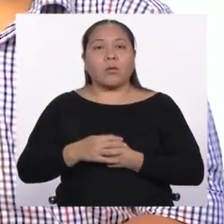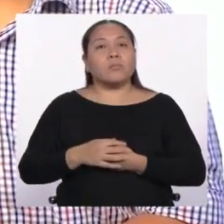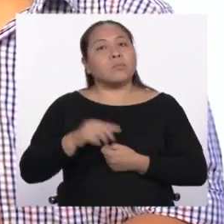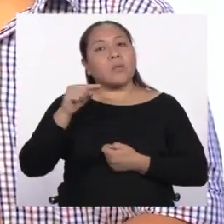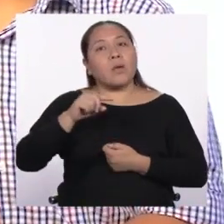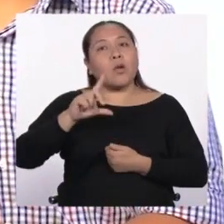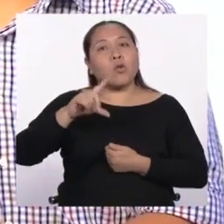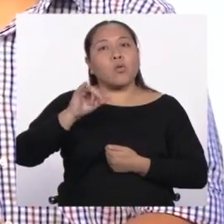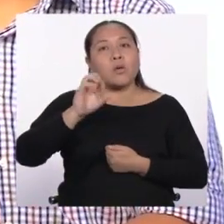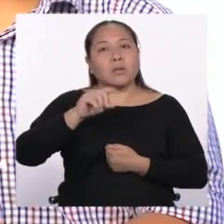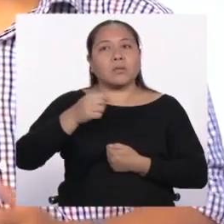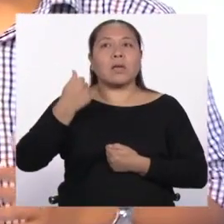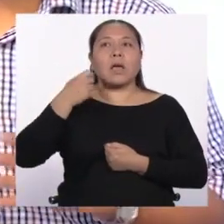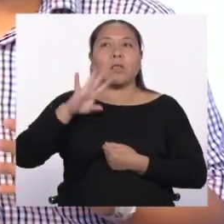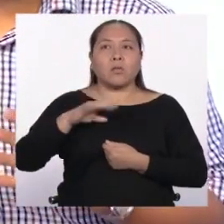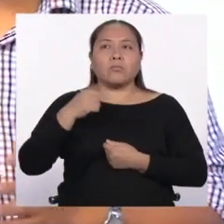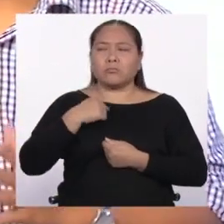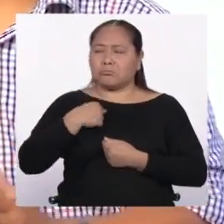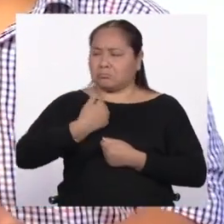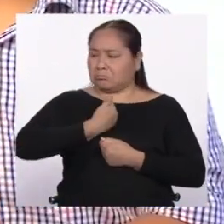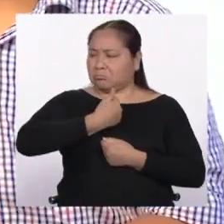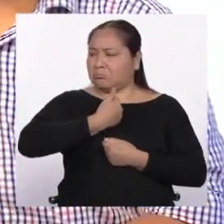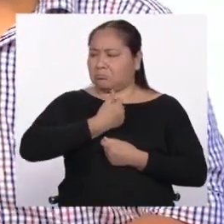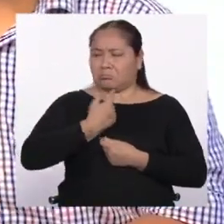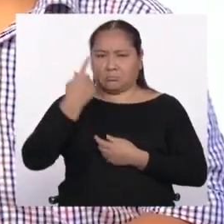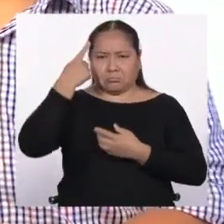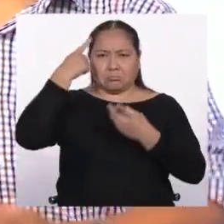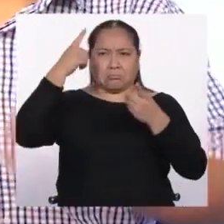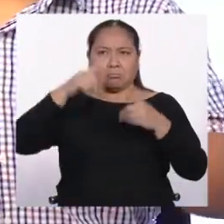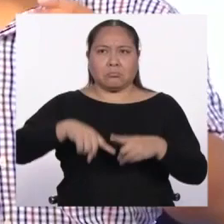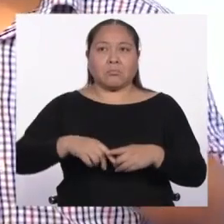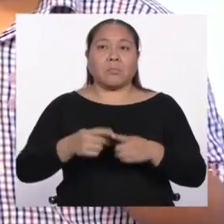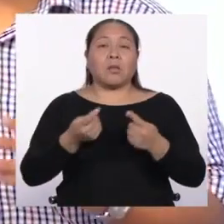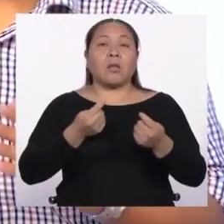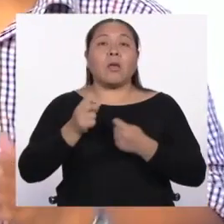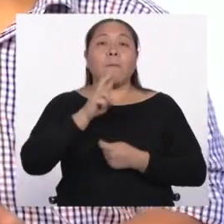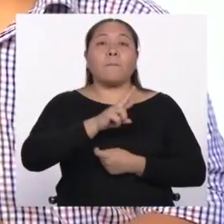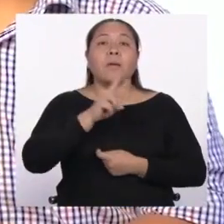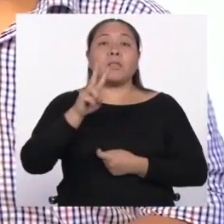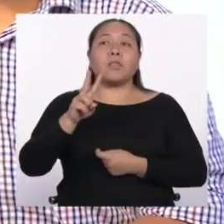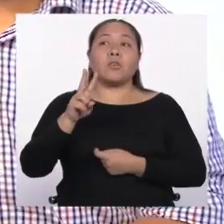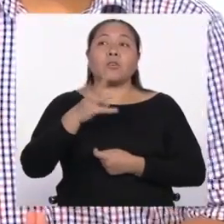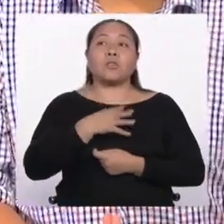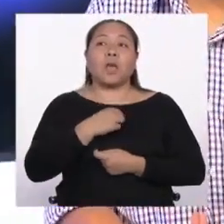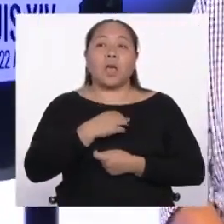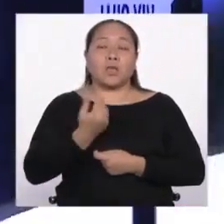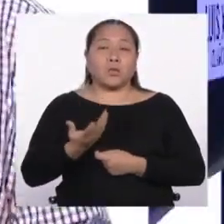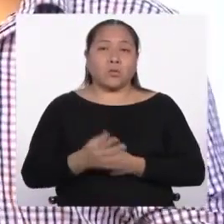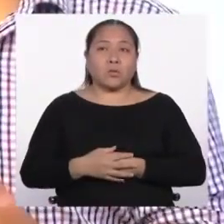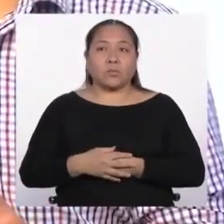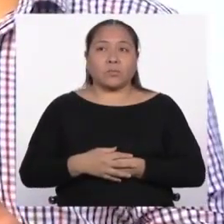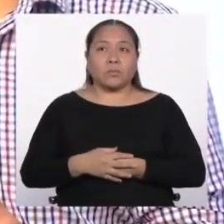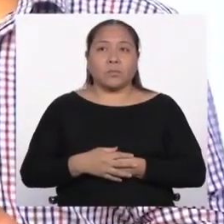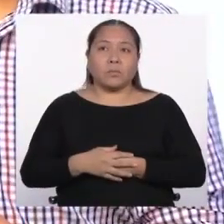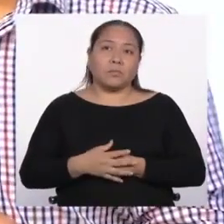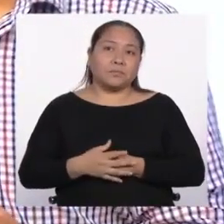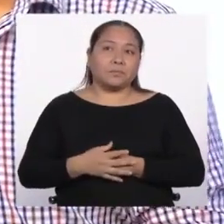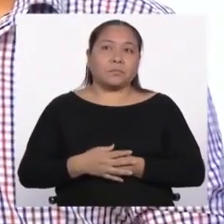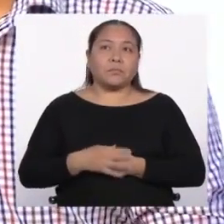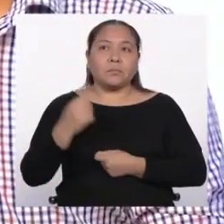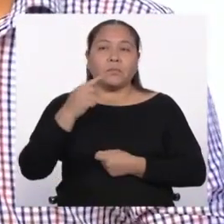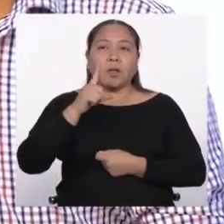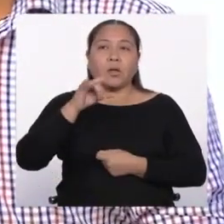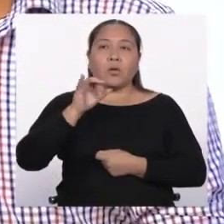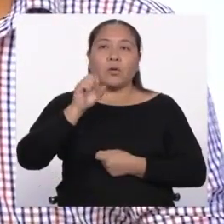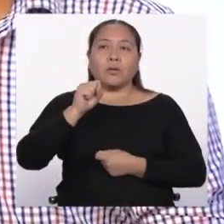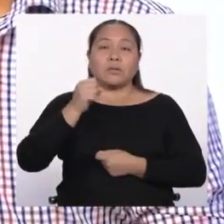corte con su decisión de ejercer personalmente en el gobierno cuando tenía 22 años de edad. Por cierto, a